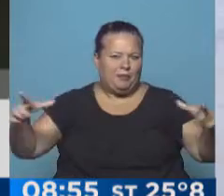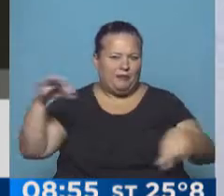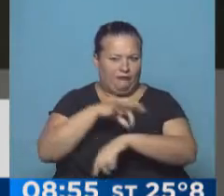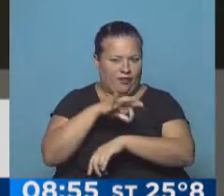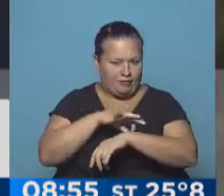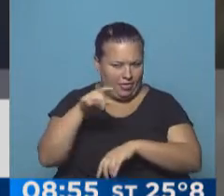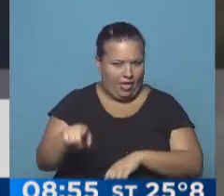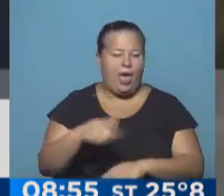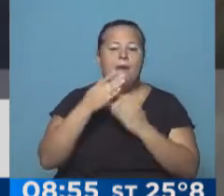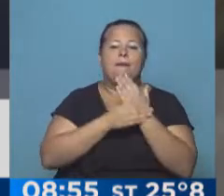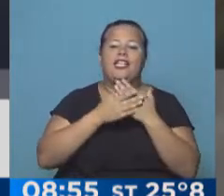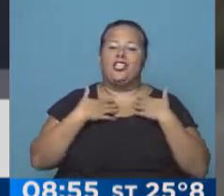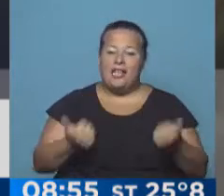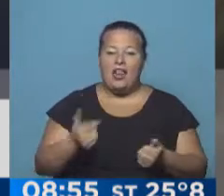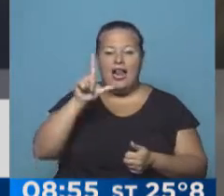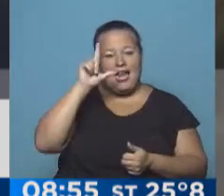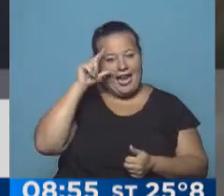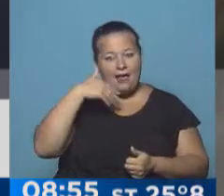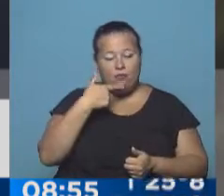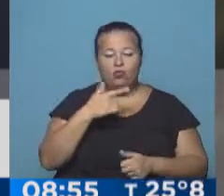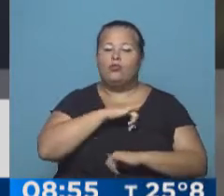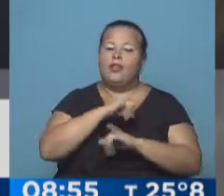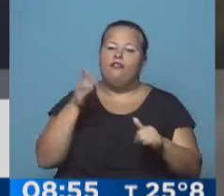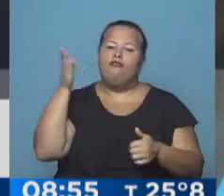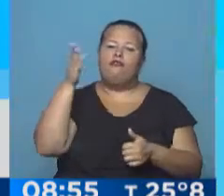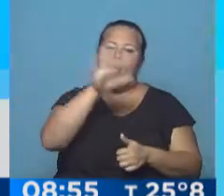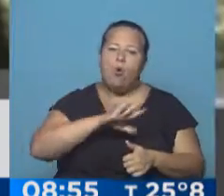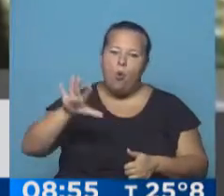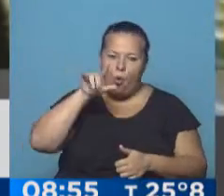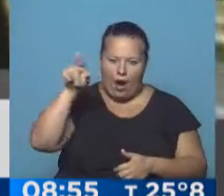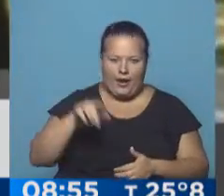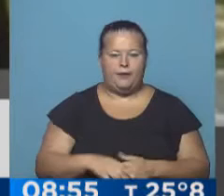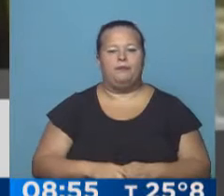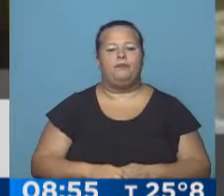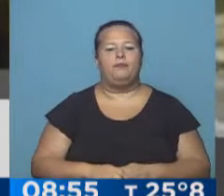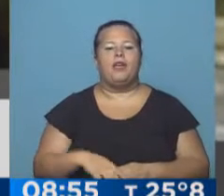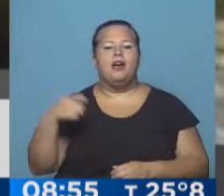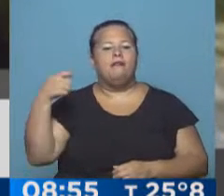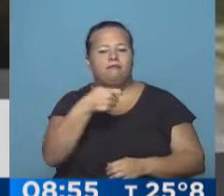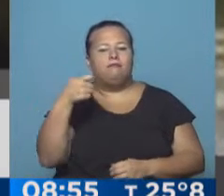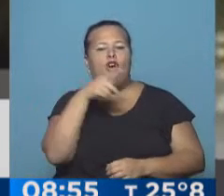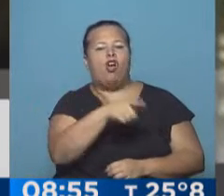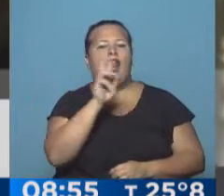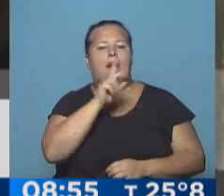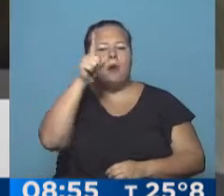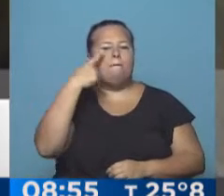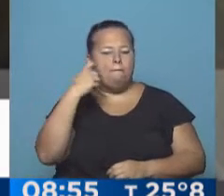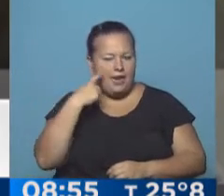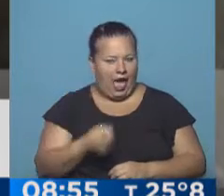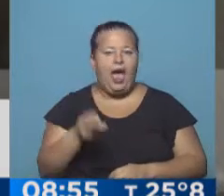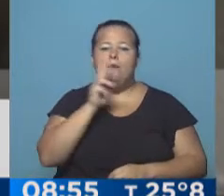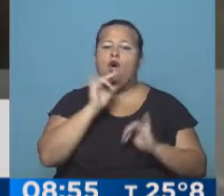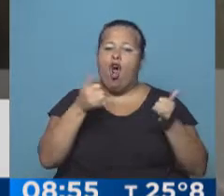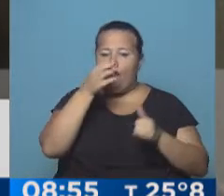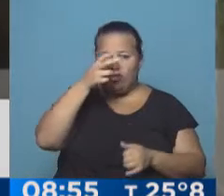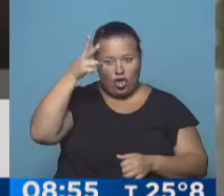enfermedad. El ministro de Salud, Jorge Lemus, recorrió la zona. Femicidio en Pilar. Una joven